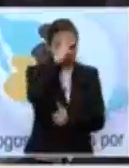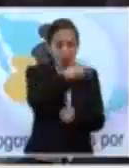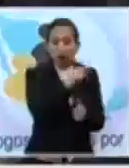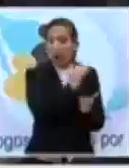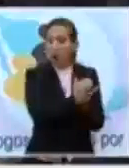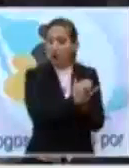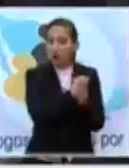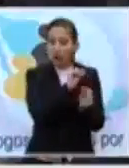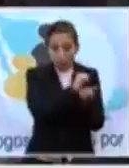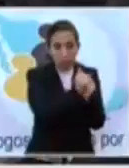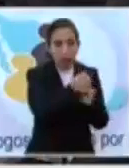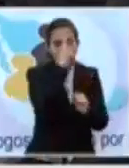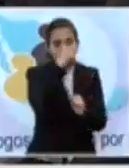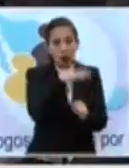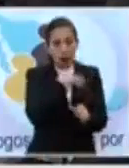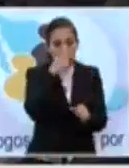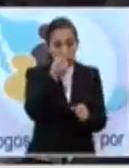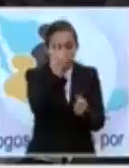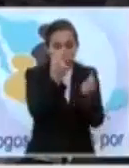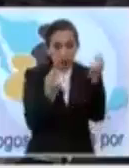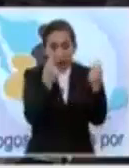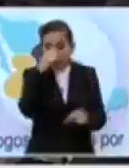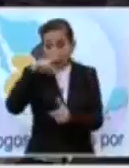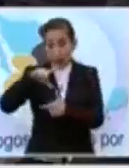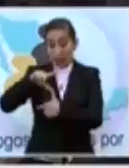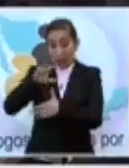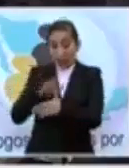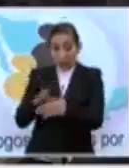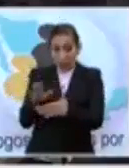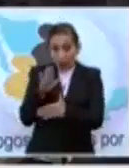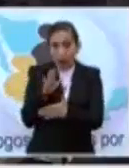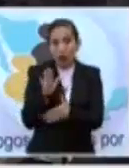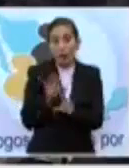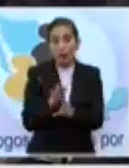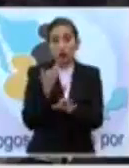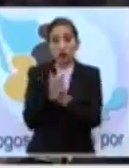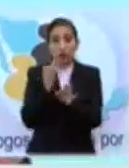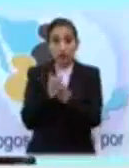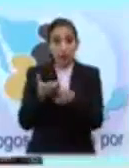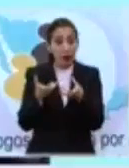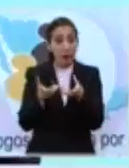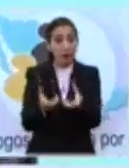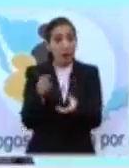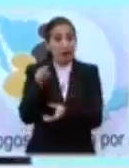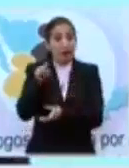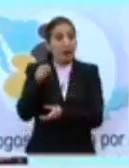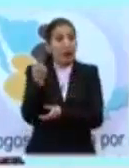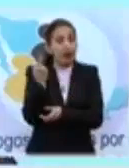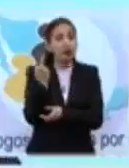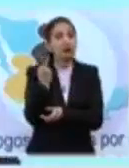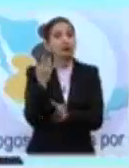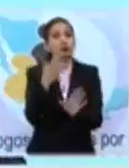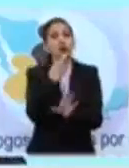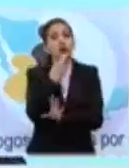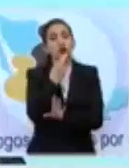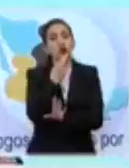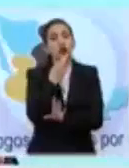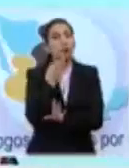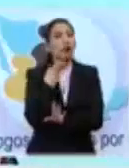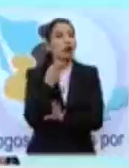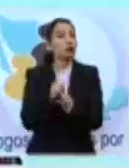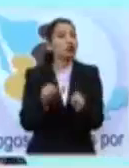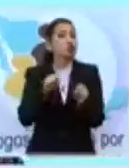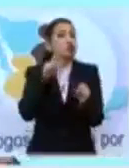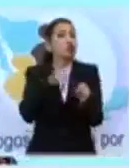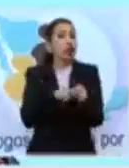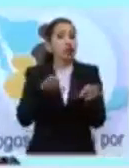México han regresado, y más bien en América Latina la tendencia que se está reforzando es nuevamente en utilizar la política social